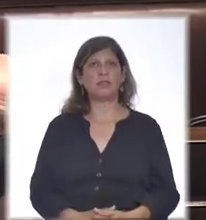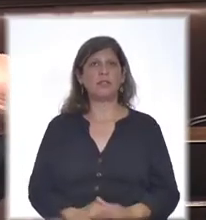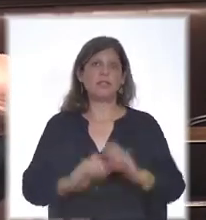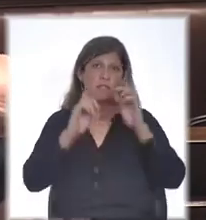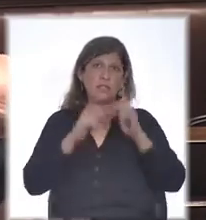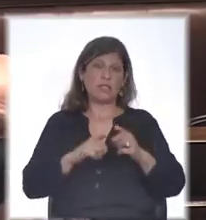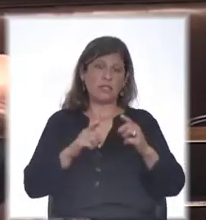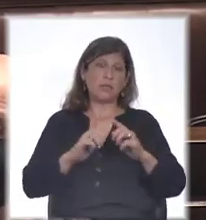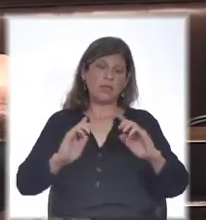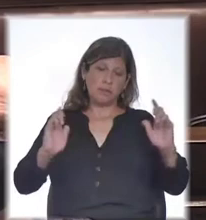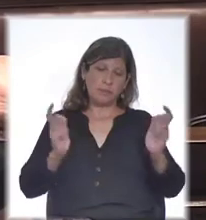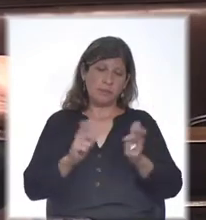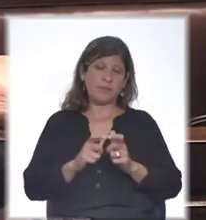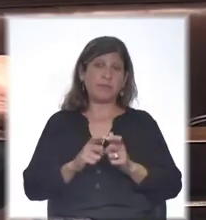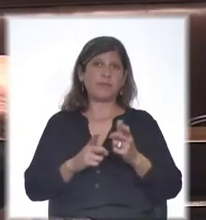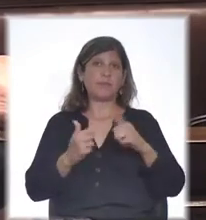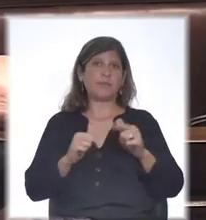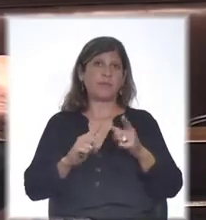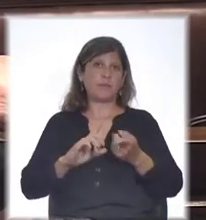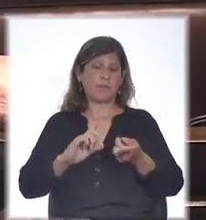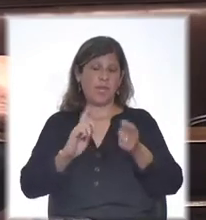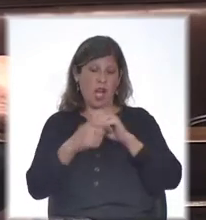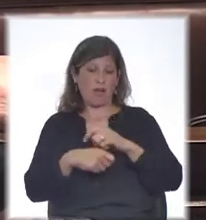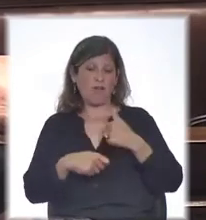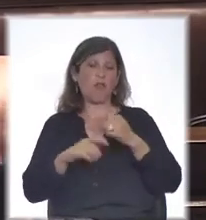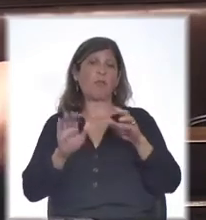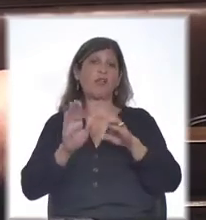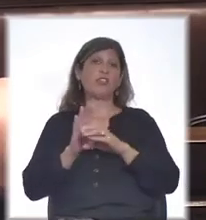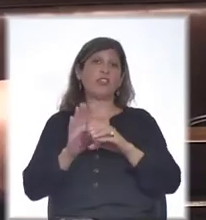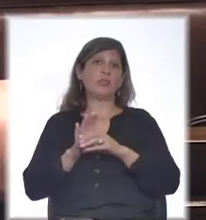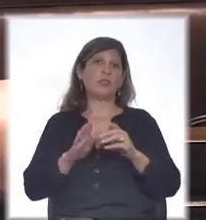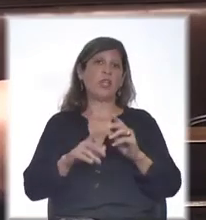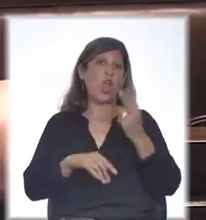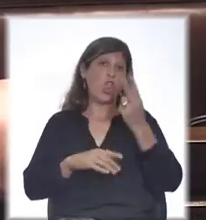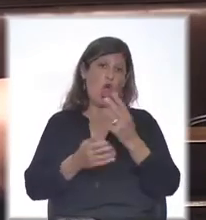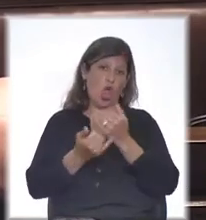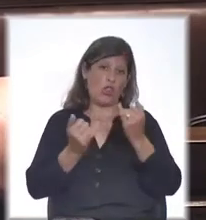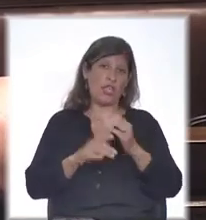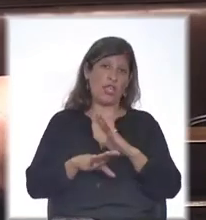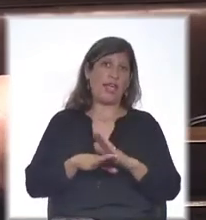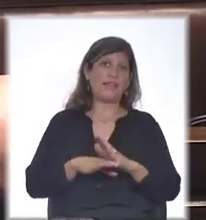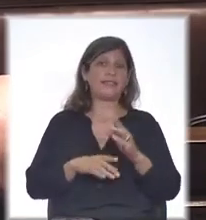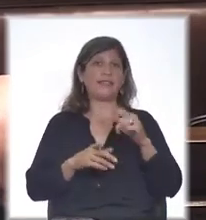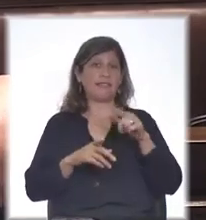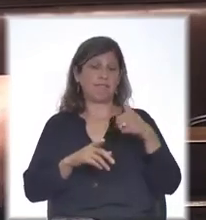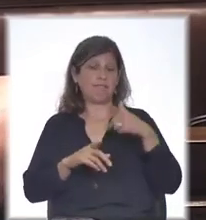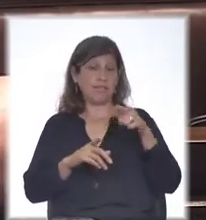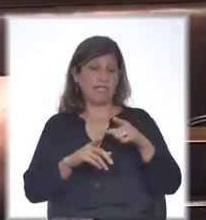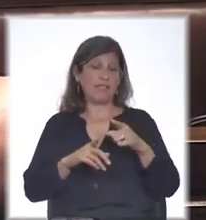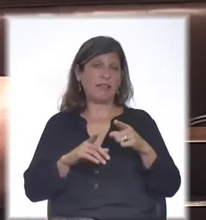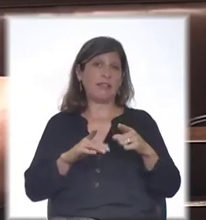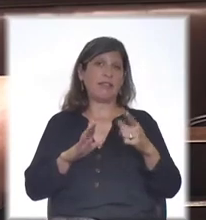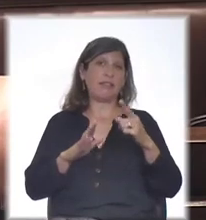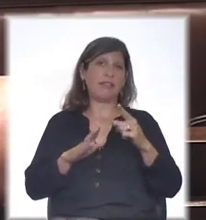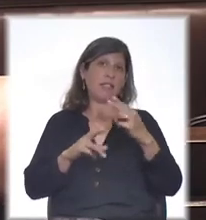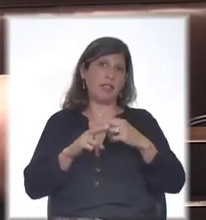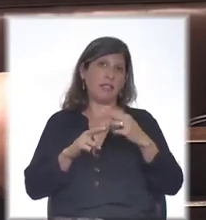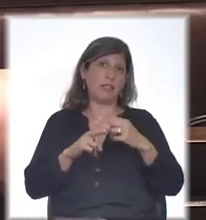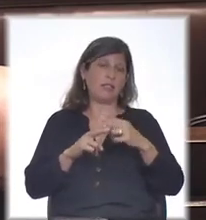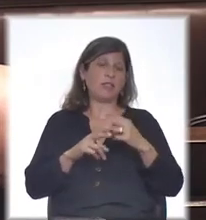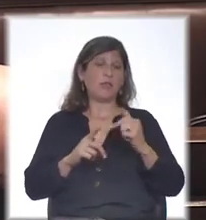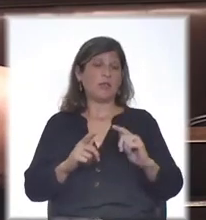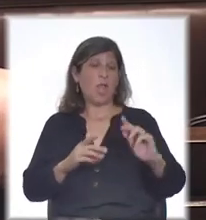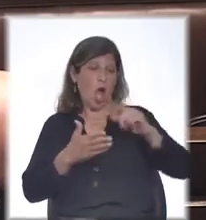También se reducían los mecanismos de reforma constitucional a solamente 2 vías. Desaparecía la iniciativa legislativa y la llamada Convención